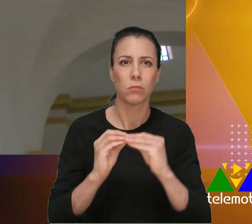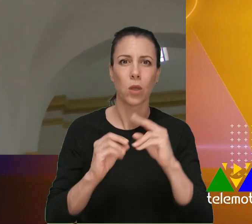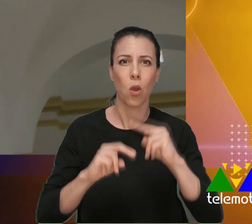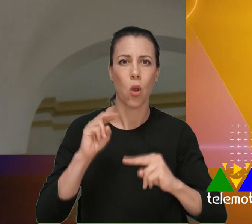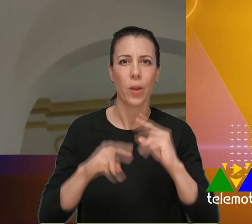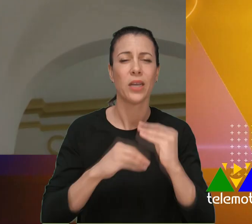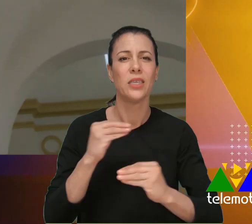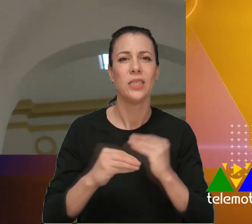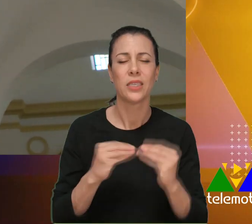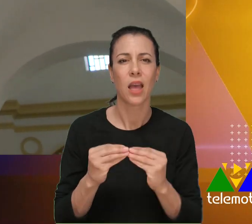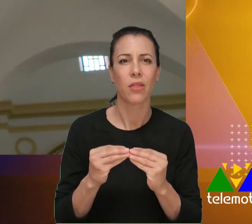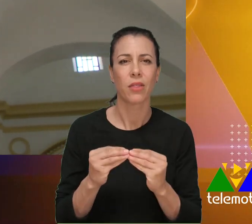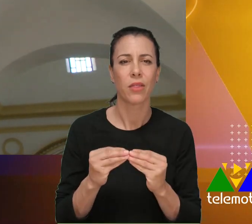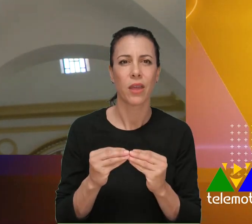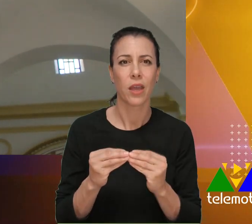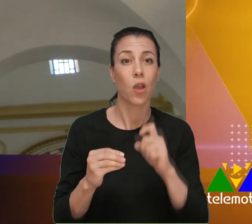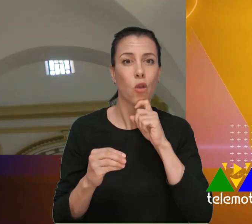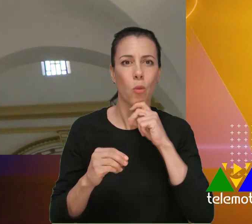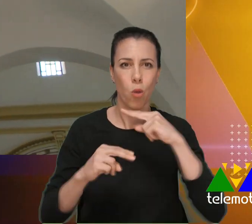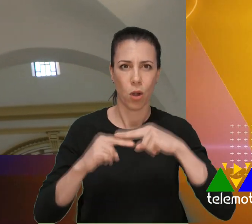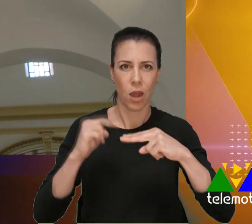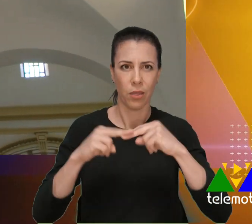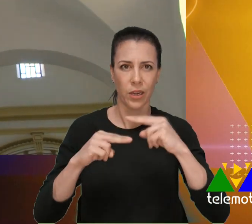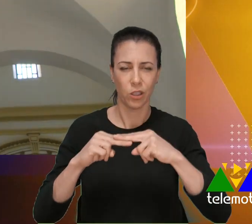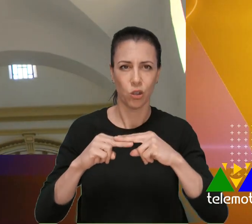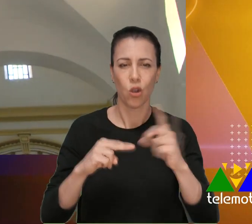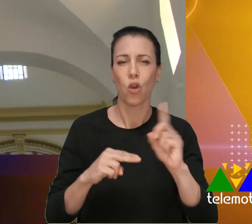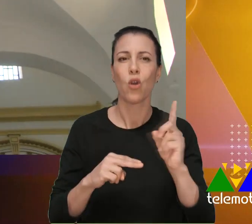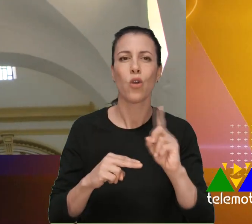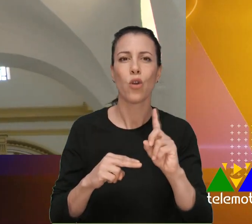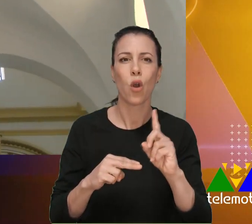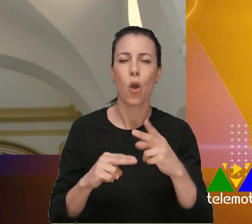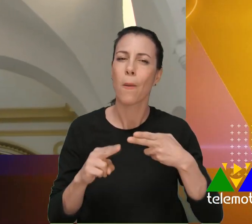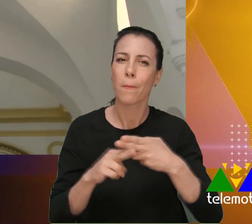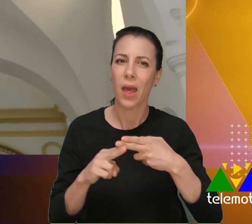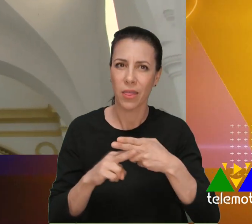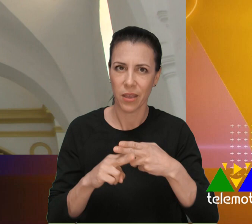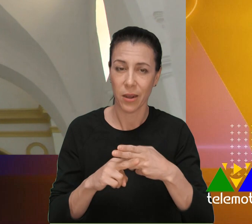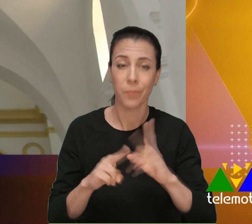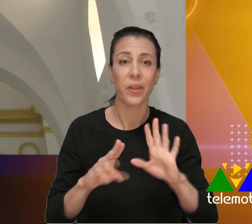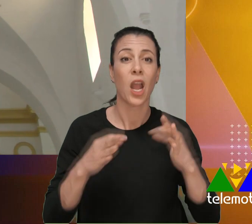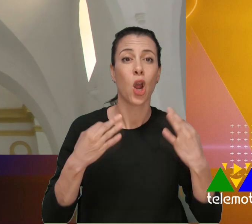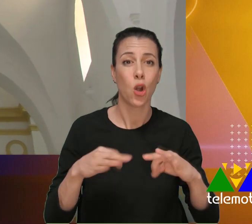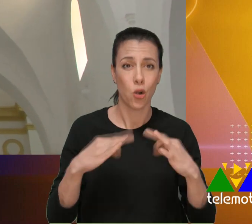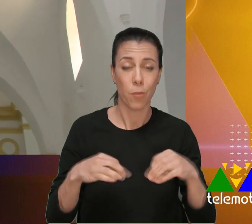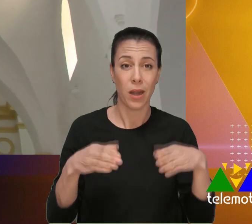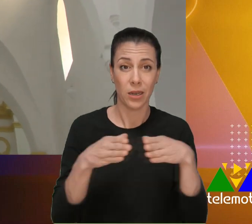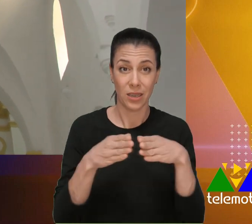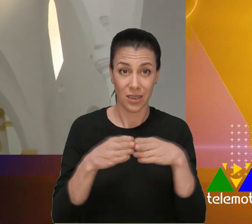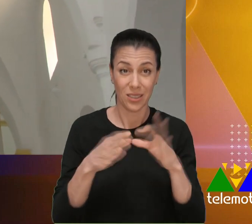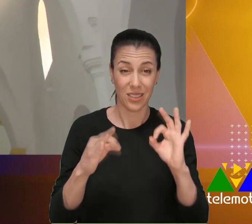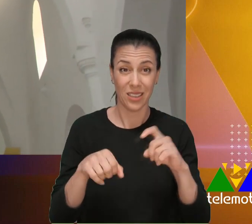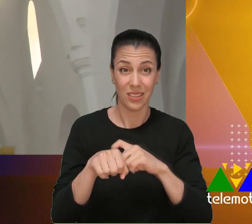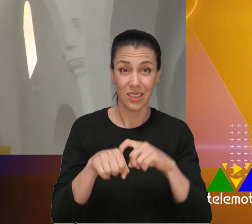hace de ladrillo, no de madera. Lo normal es que estas iglesias